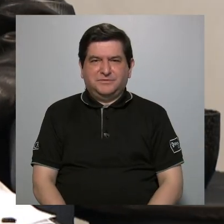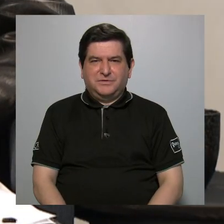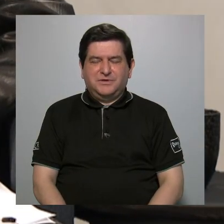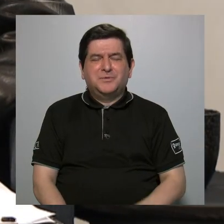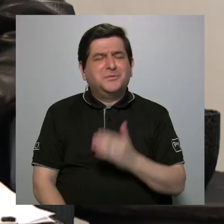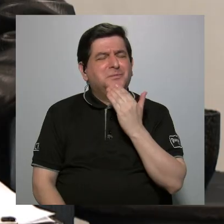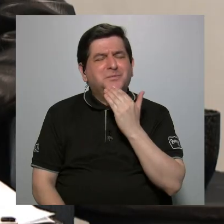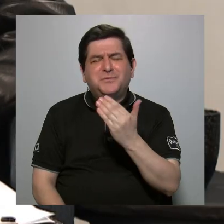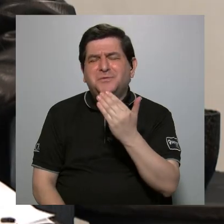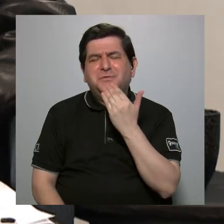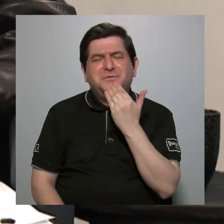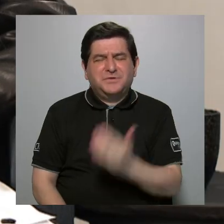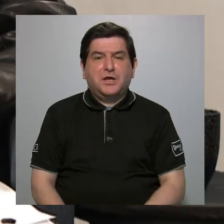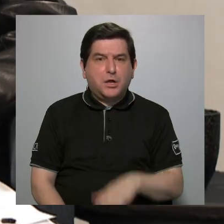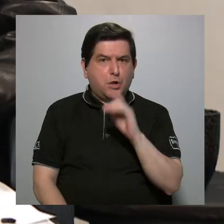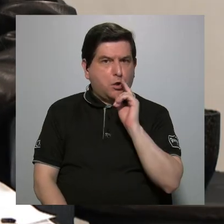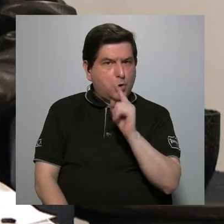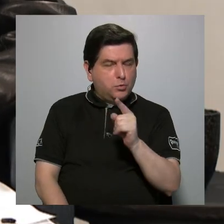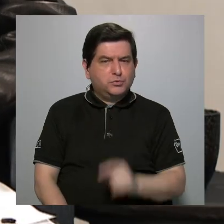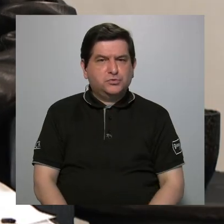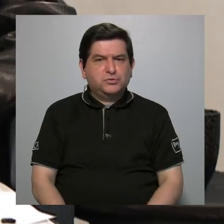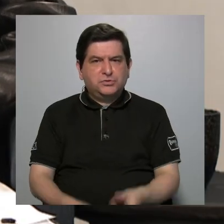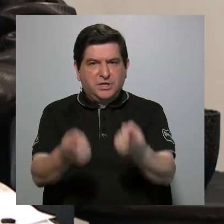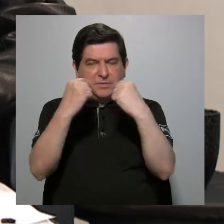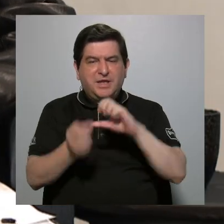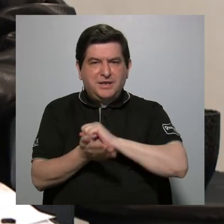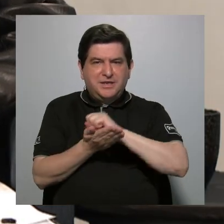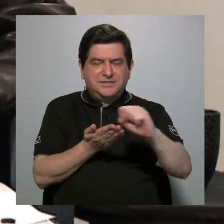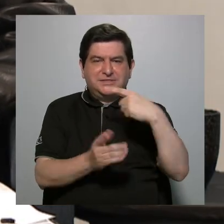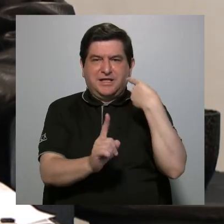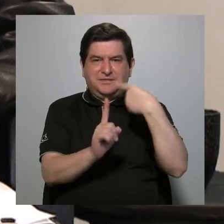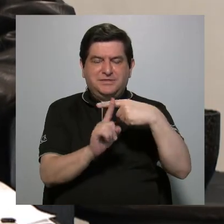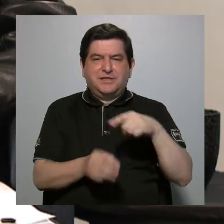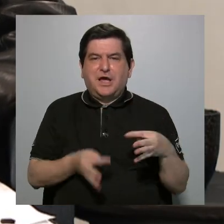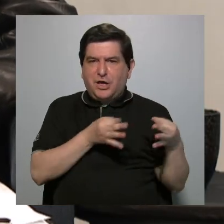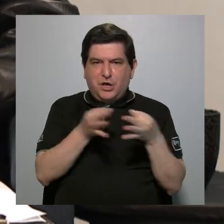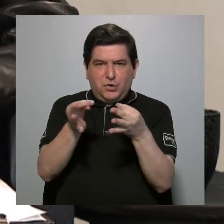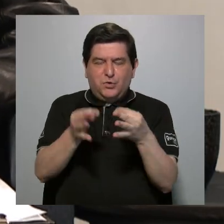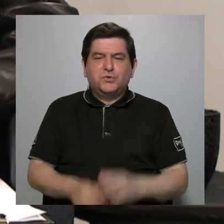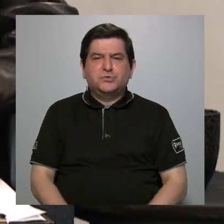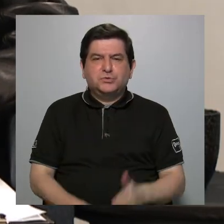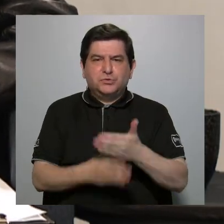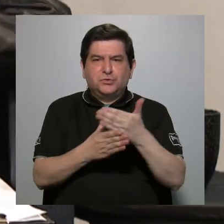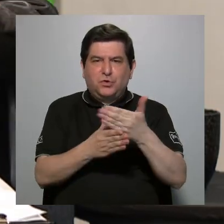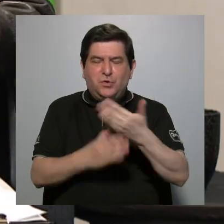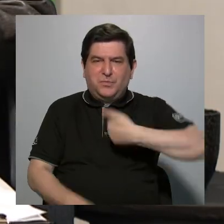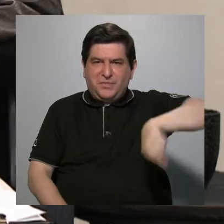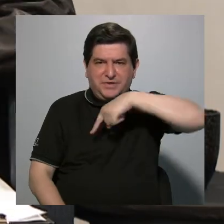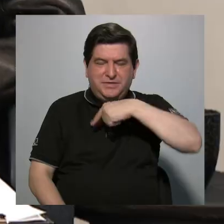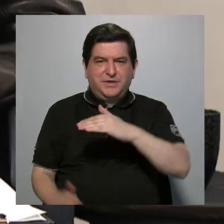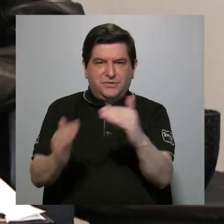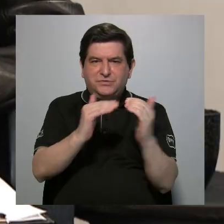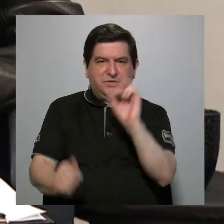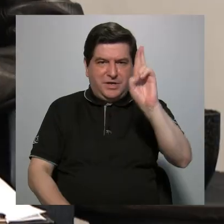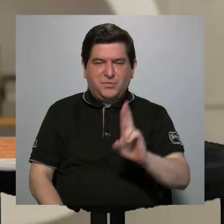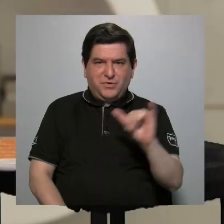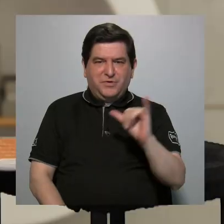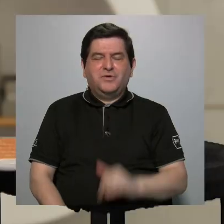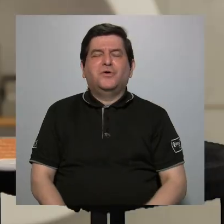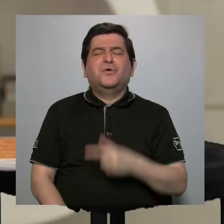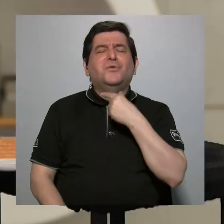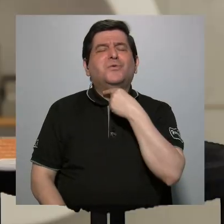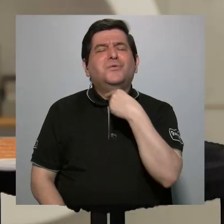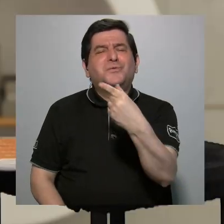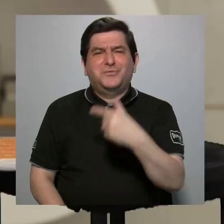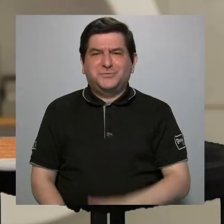extremadamente agradecido, sobre todo que usted se haya desplazado de Santa Cruz, Turrialba, para venir a compartir con nosotros y con el pueblo de Costa Rica. Con muchísimo